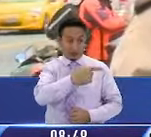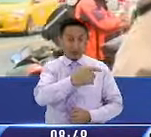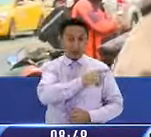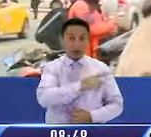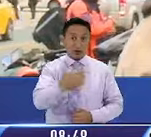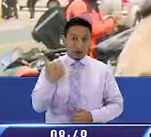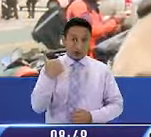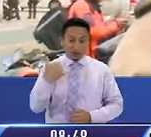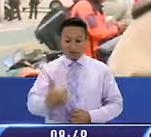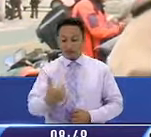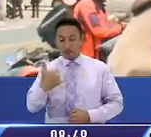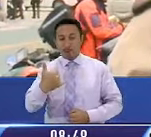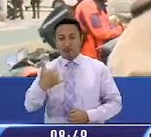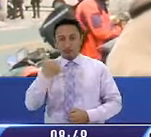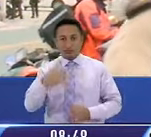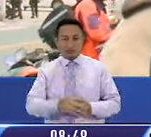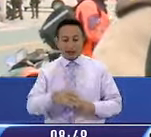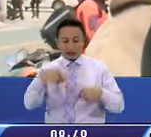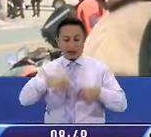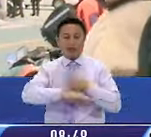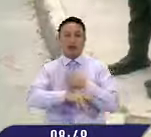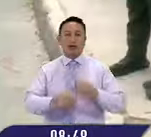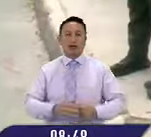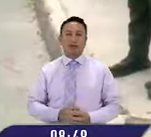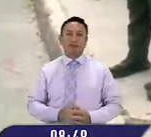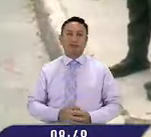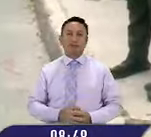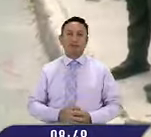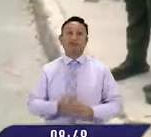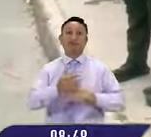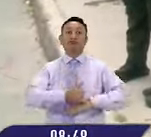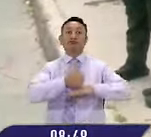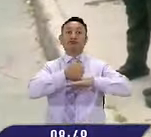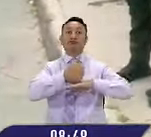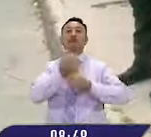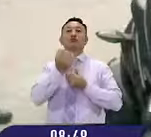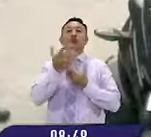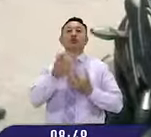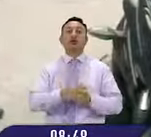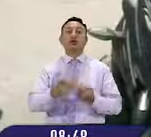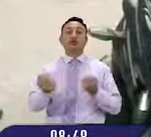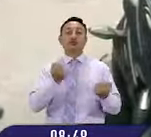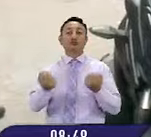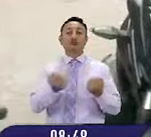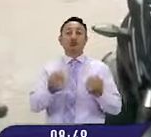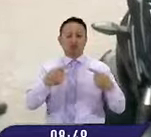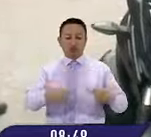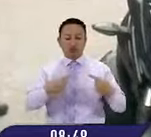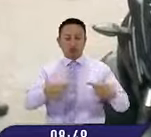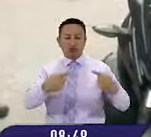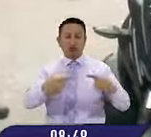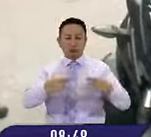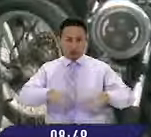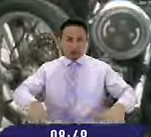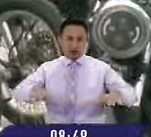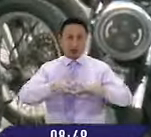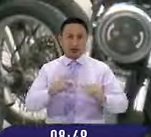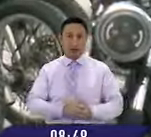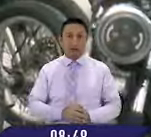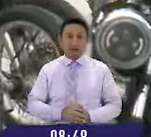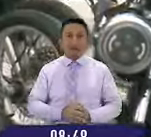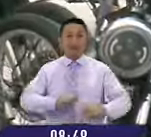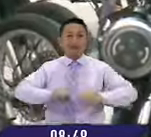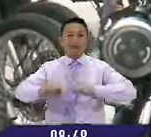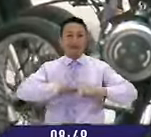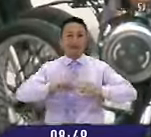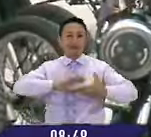de ellos y no resulta como robados. Las autoridades informaron que los operativos serán constantes en la zona y que el trabajo efectivo